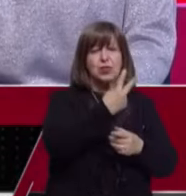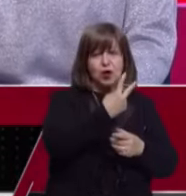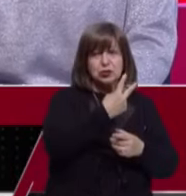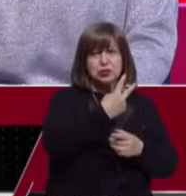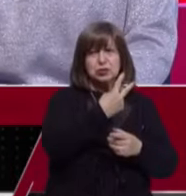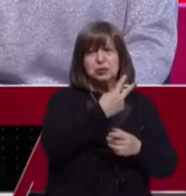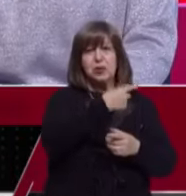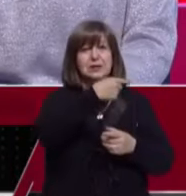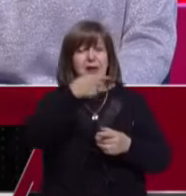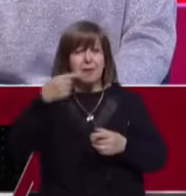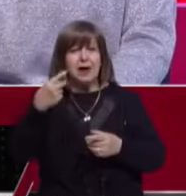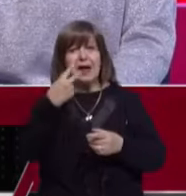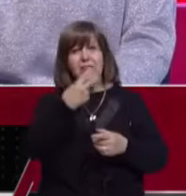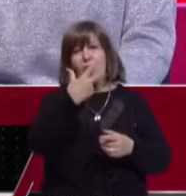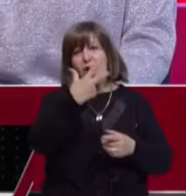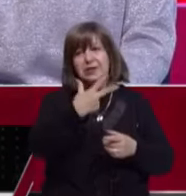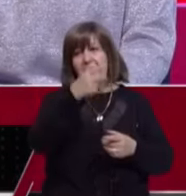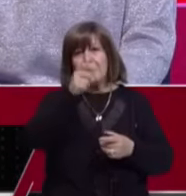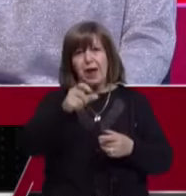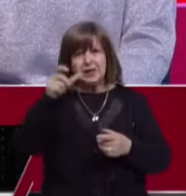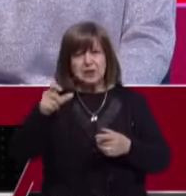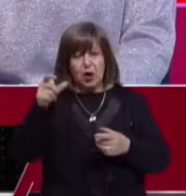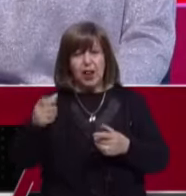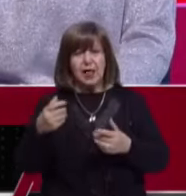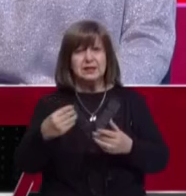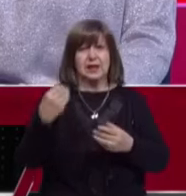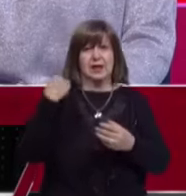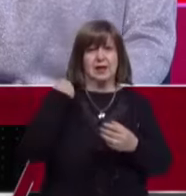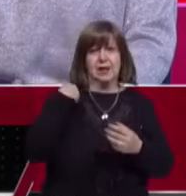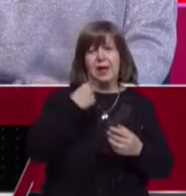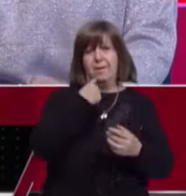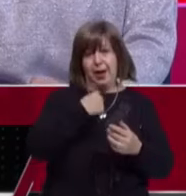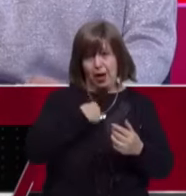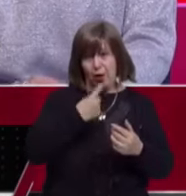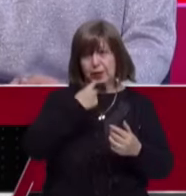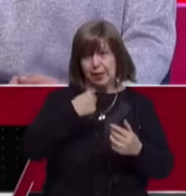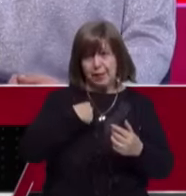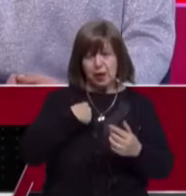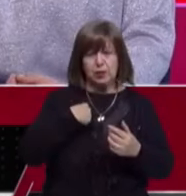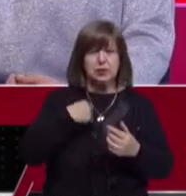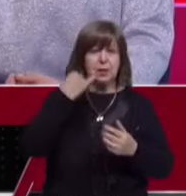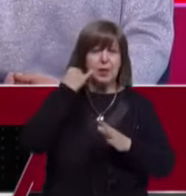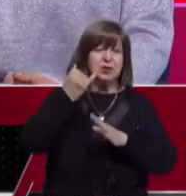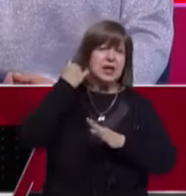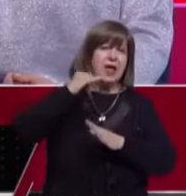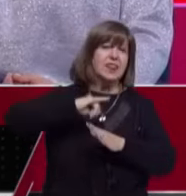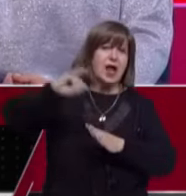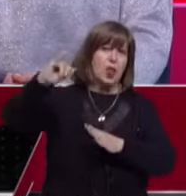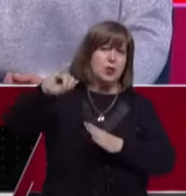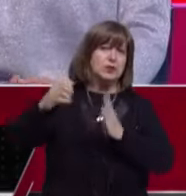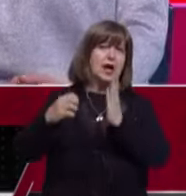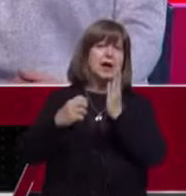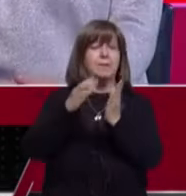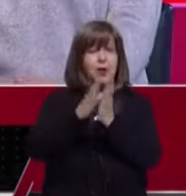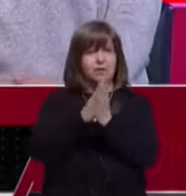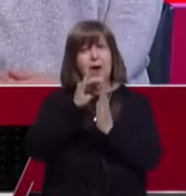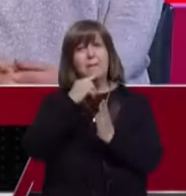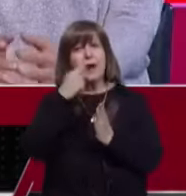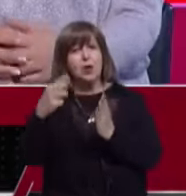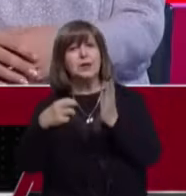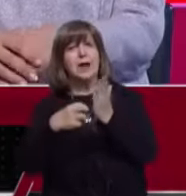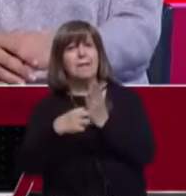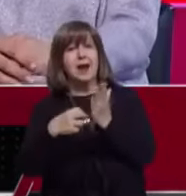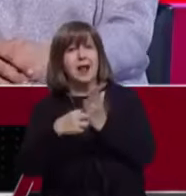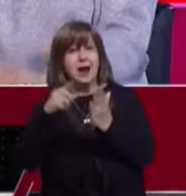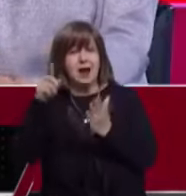consultas por distintas modalidades de fraude de personas mendocinas que han caído víctimas. Muy bien. Gracias, Juan, el cierre todo tuyo. Nada, un